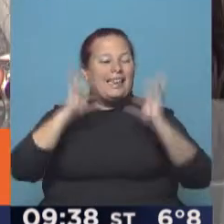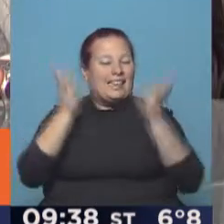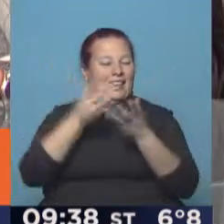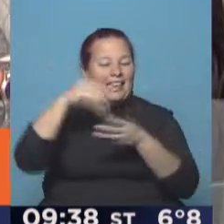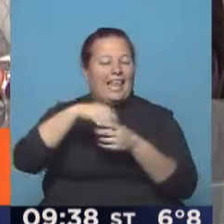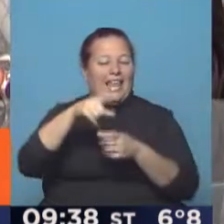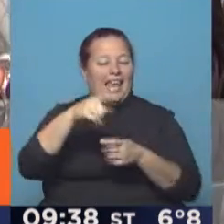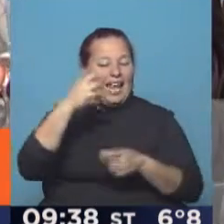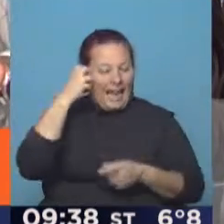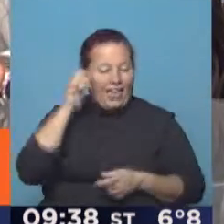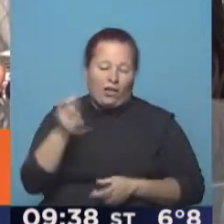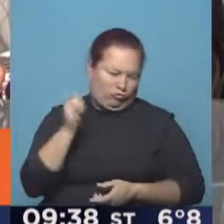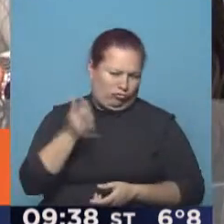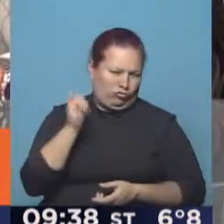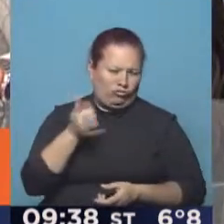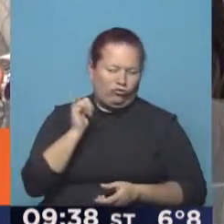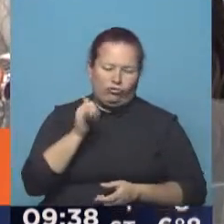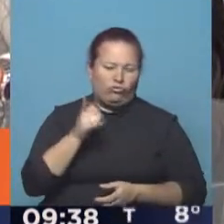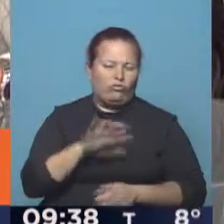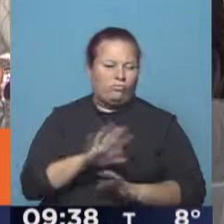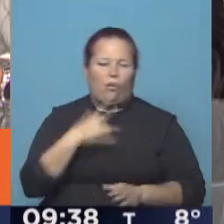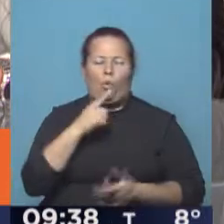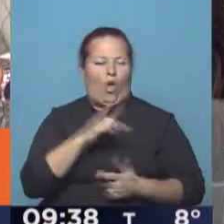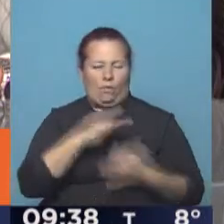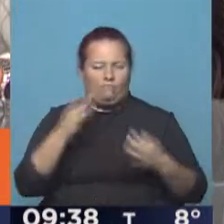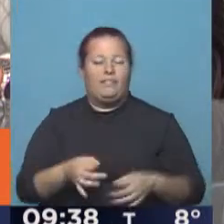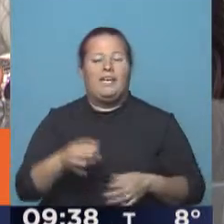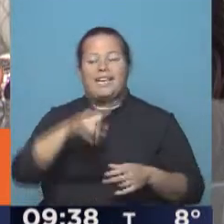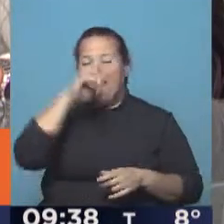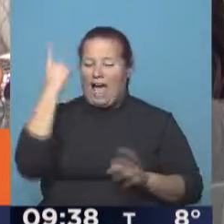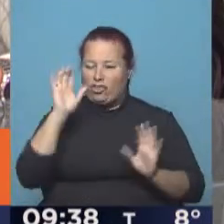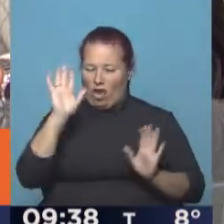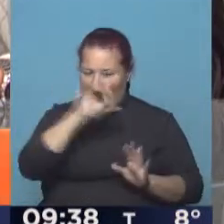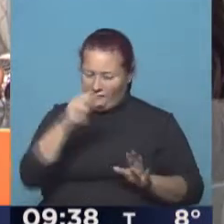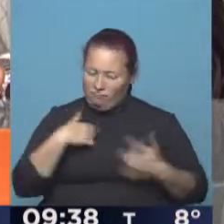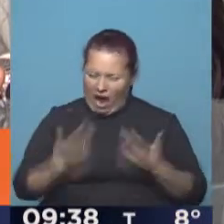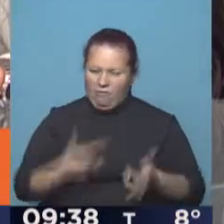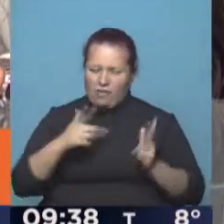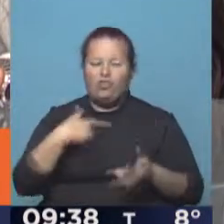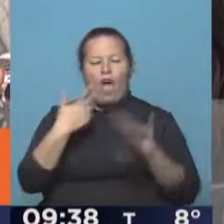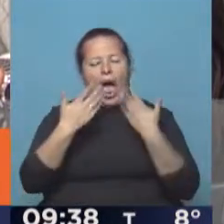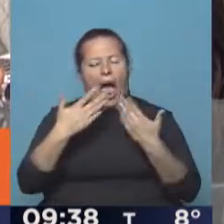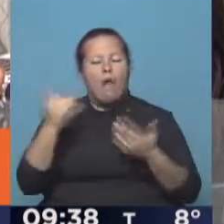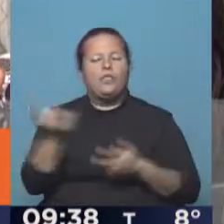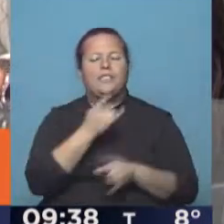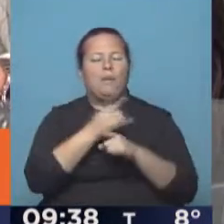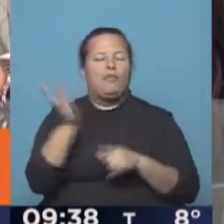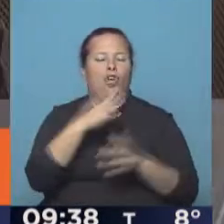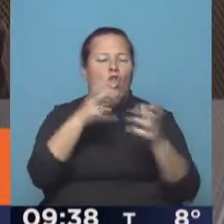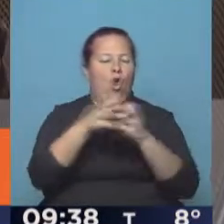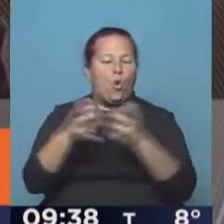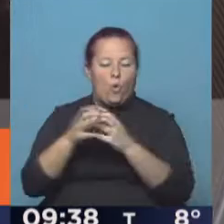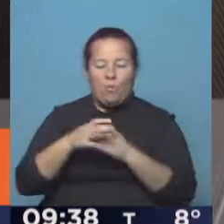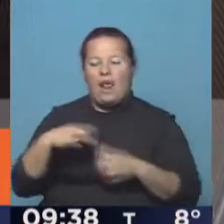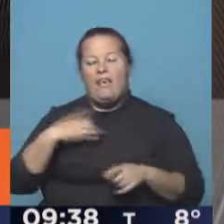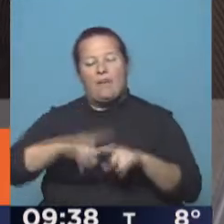Unión Cívica Radical. Sí, sí, sin duda, sin duda. A nivel nacional, te diría, mira, yo converso con todos los sectores de la vida